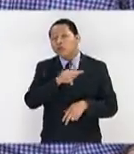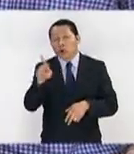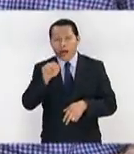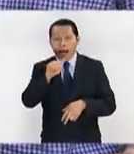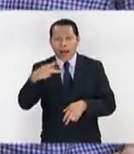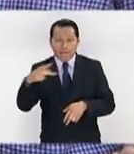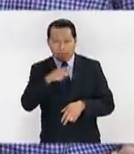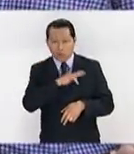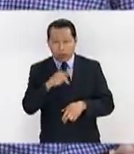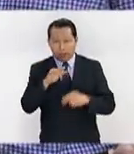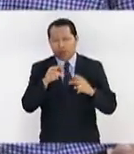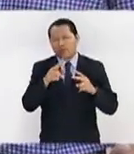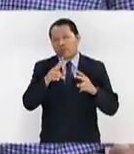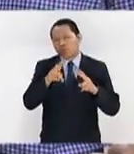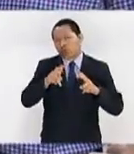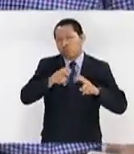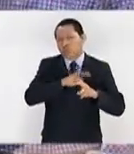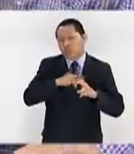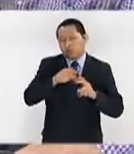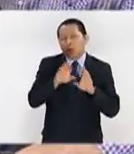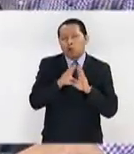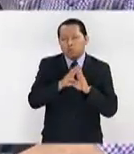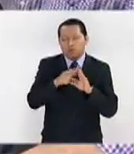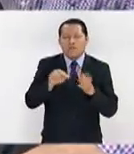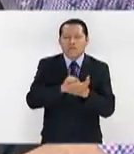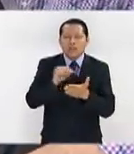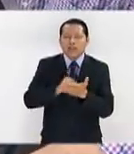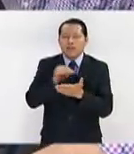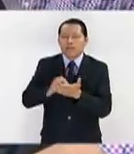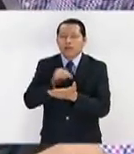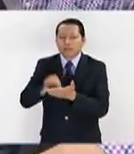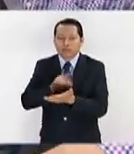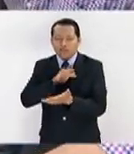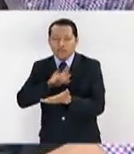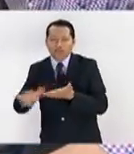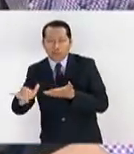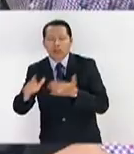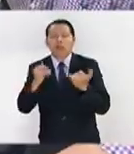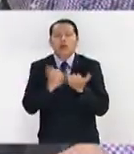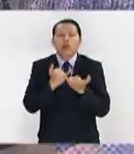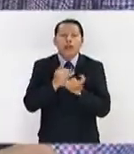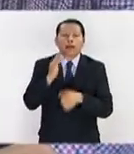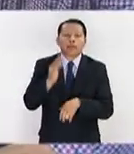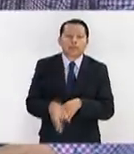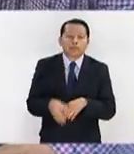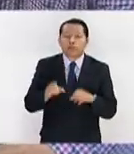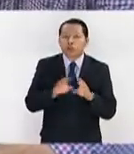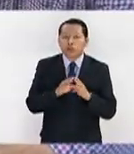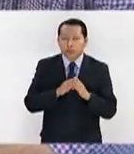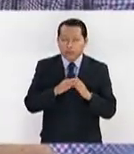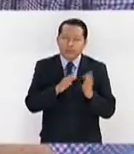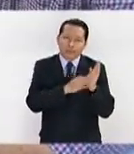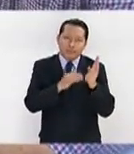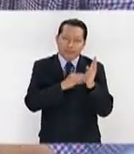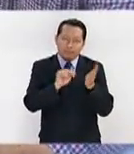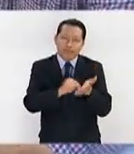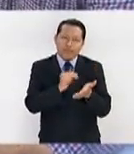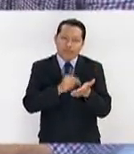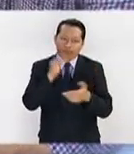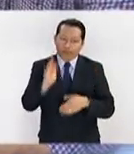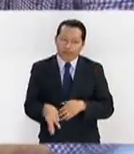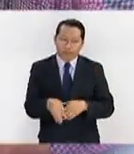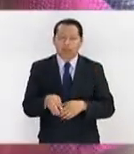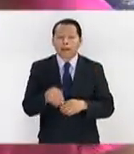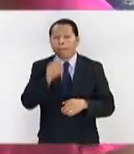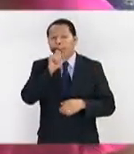la aplicación para recolectar firmas de apoyo a los candidatos independientes y aceptar también rúbricas por escrito. Pedirá también poner